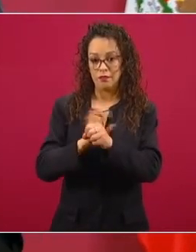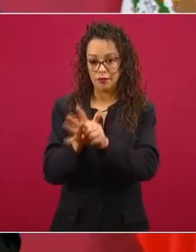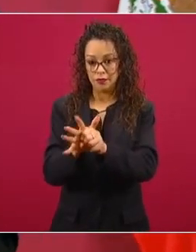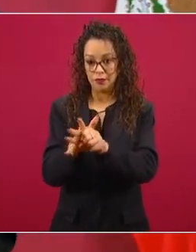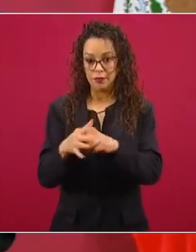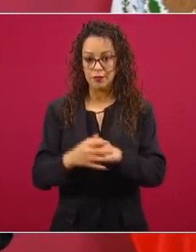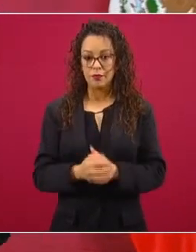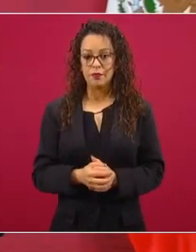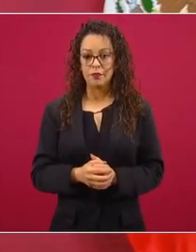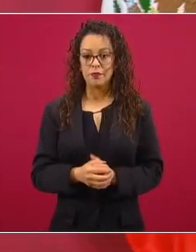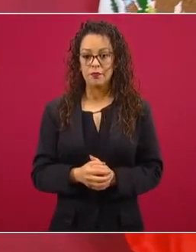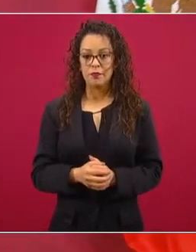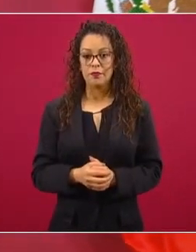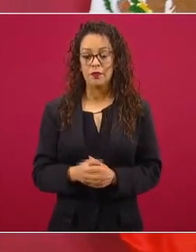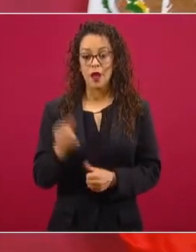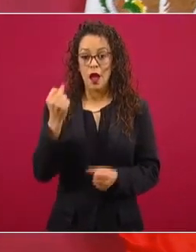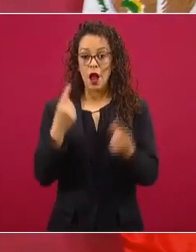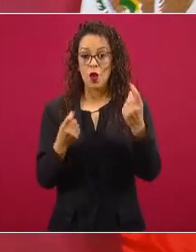ha pegado